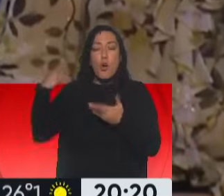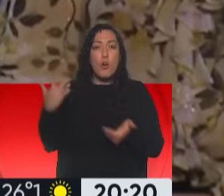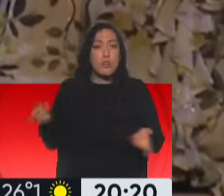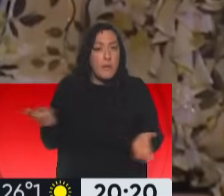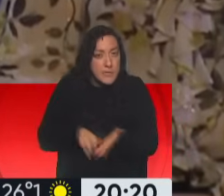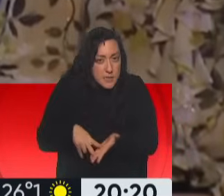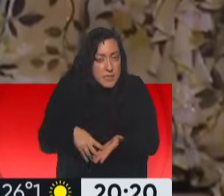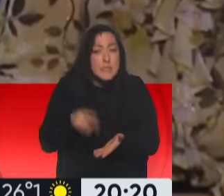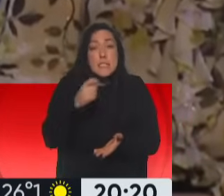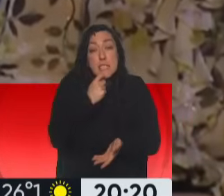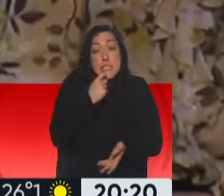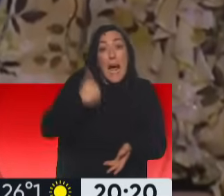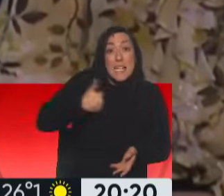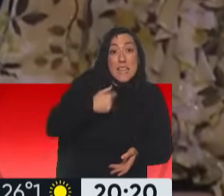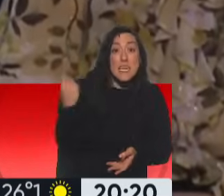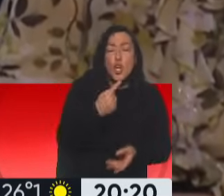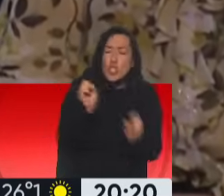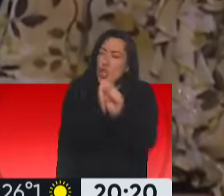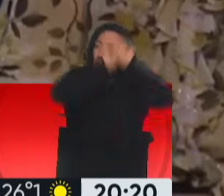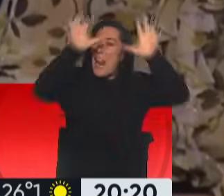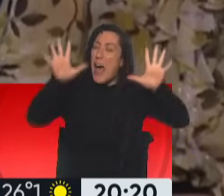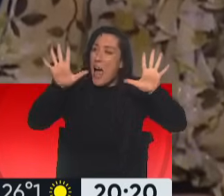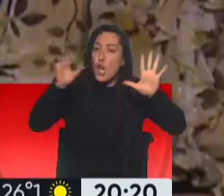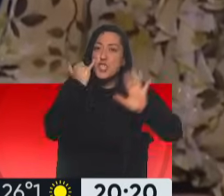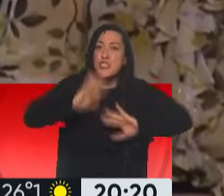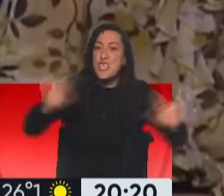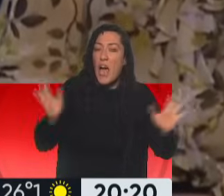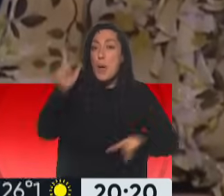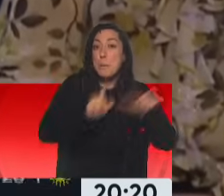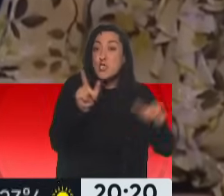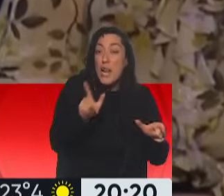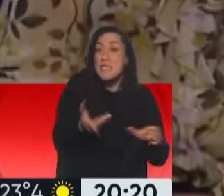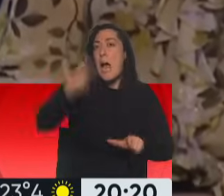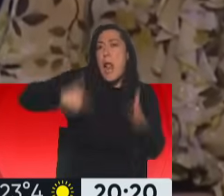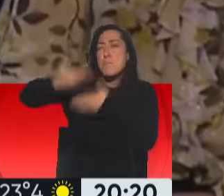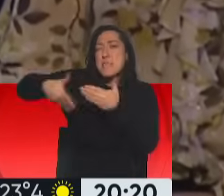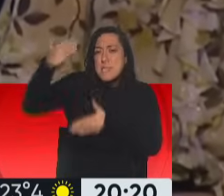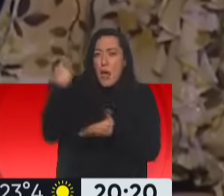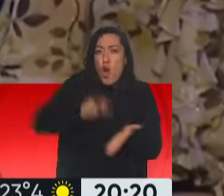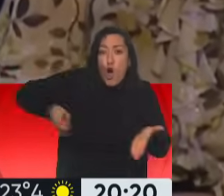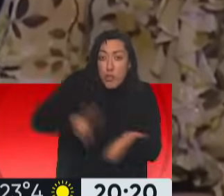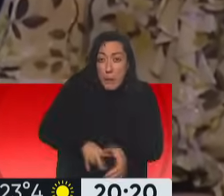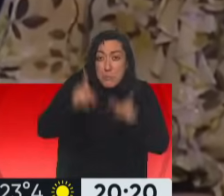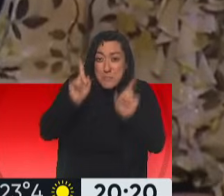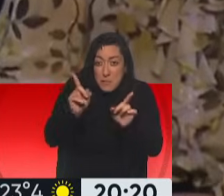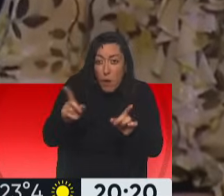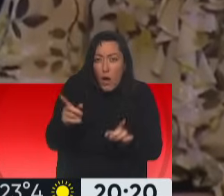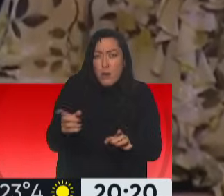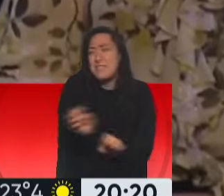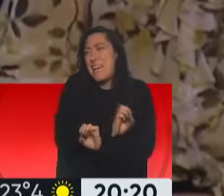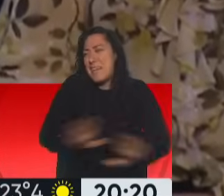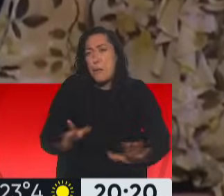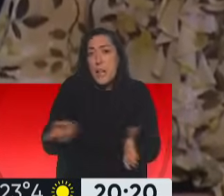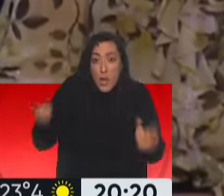hay algo que los argentinos dejaron muy en claro, es que nadie quiere volver a vivir esa realidad nefasta